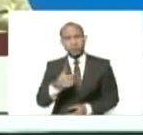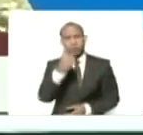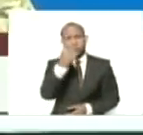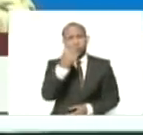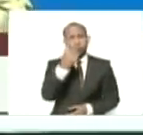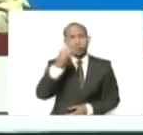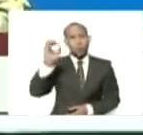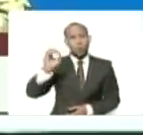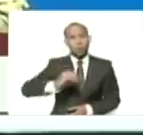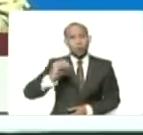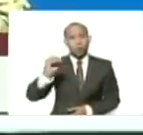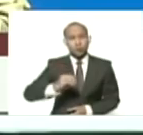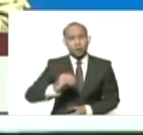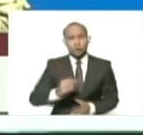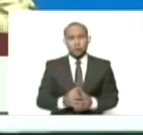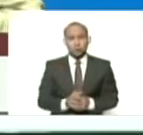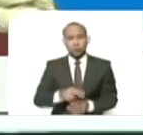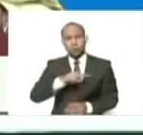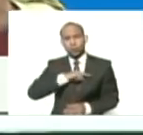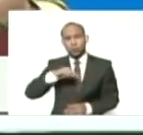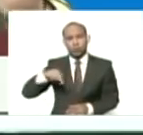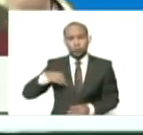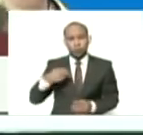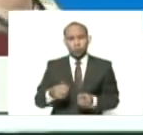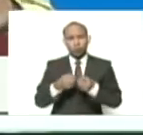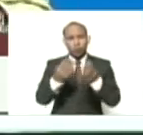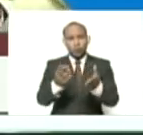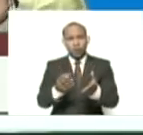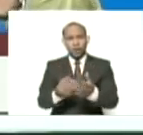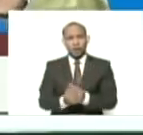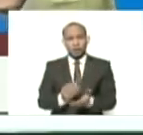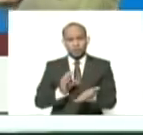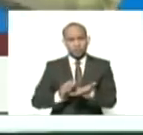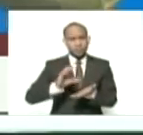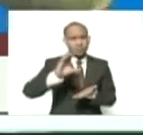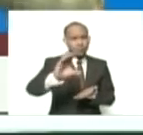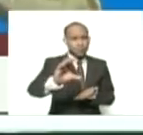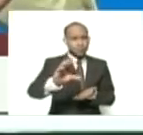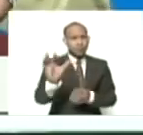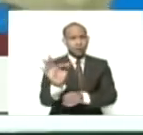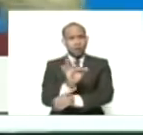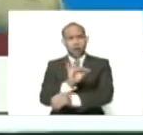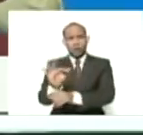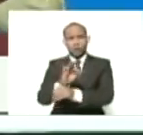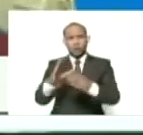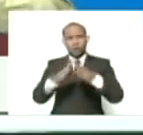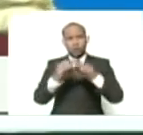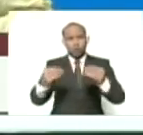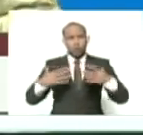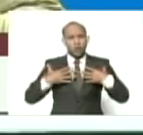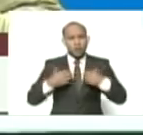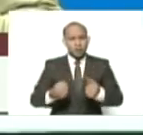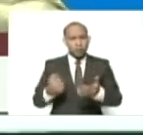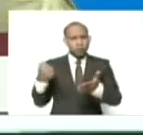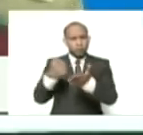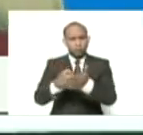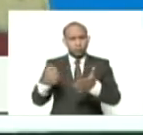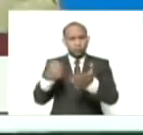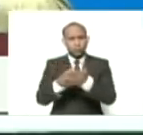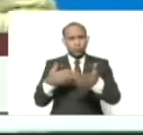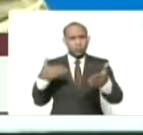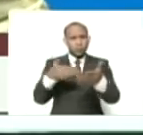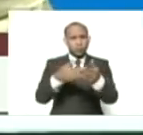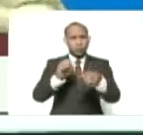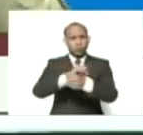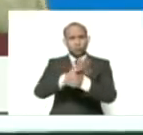1% dejamos para la inversión y para que funcionara todo, la salud, la lucha contra el COVID, la